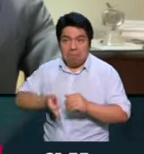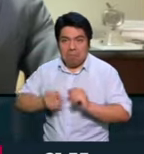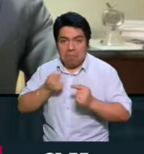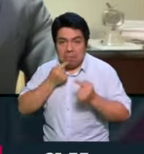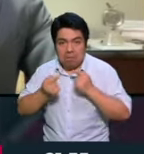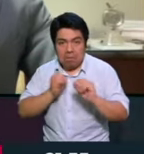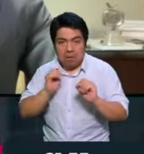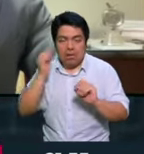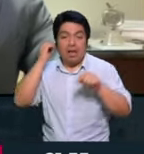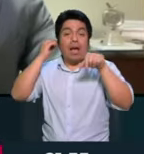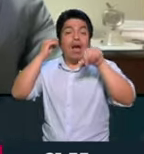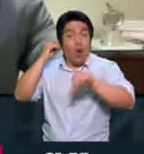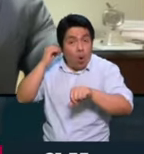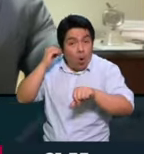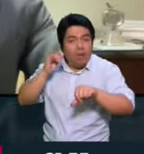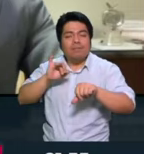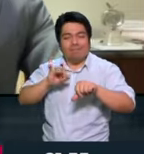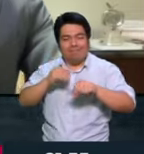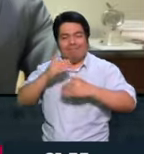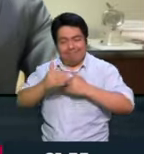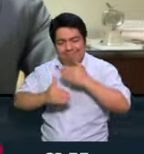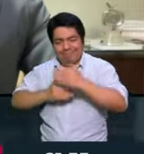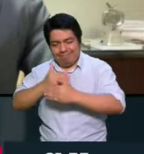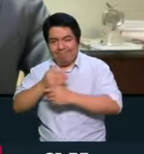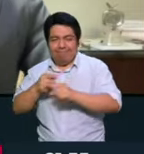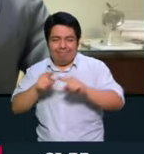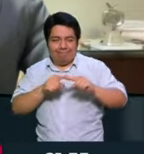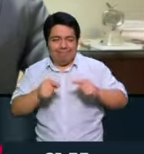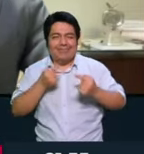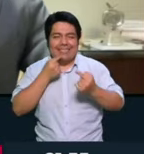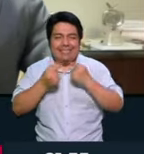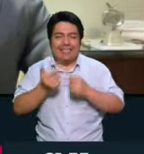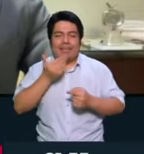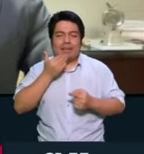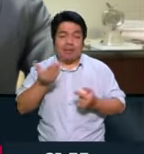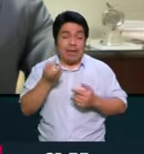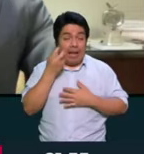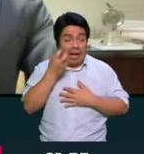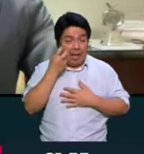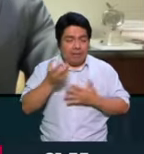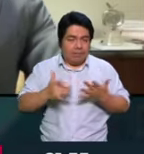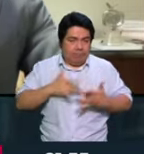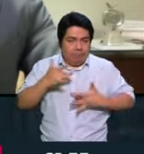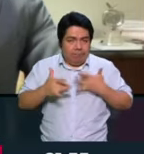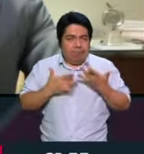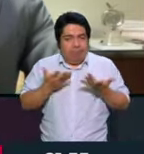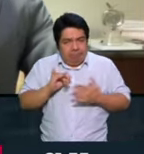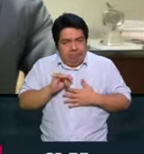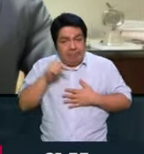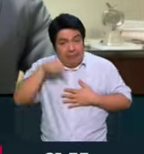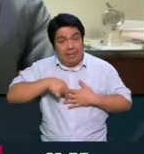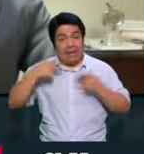discutían. Hoy estamos en un gran proceso de debate nacional. Me parece que también es sintomático de que hay democracia en nuestro país, Miguel.